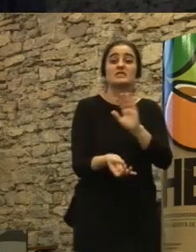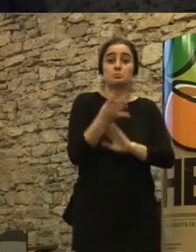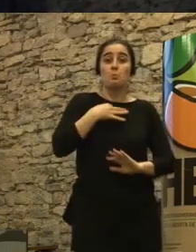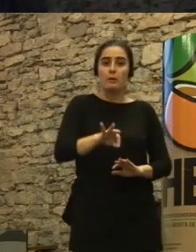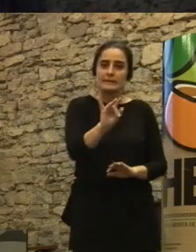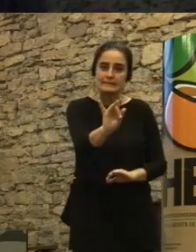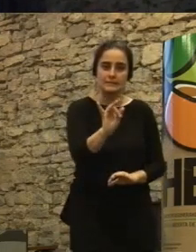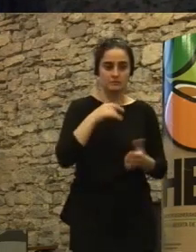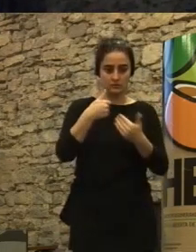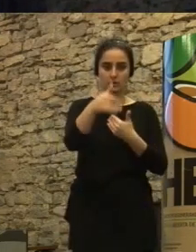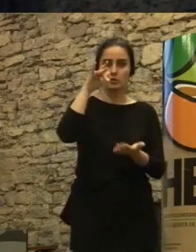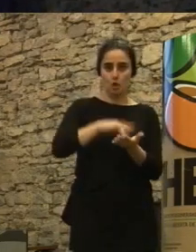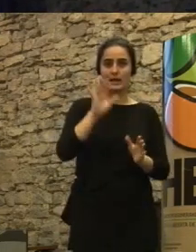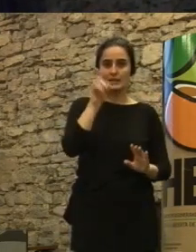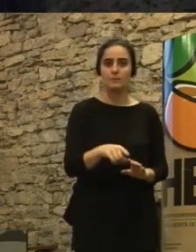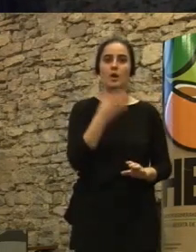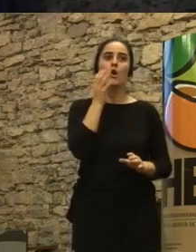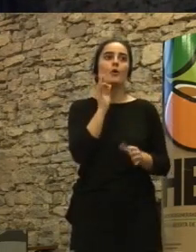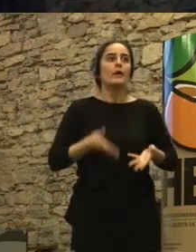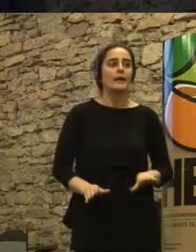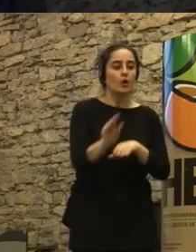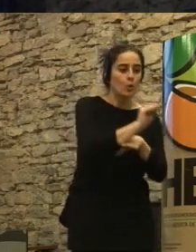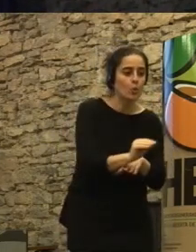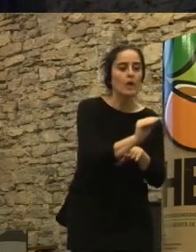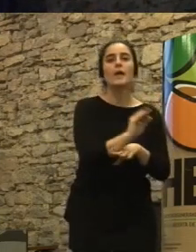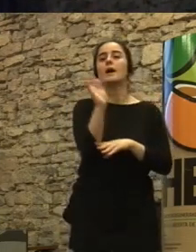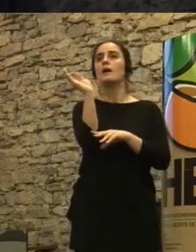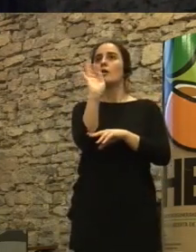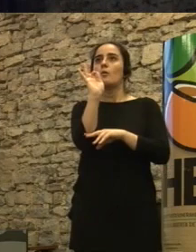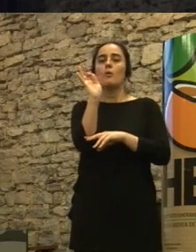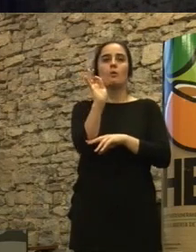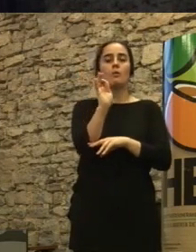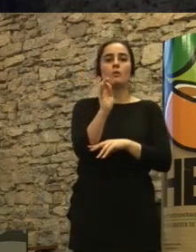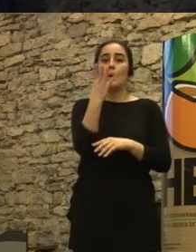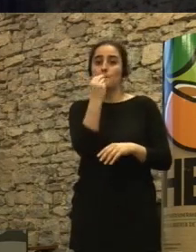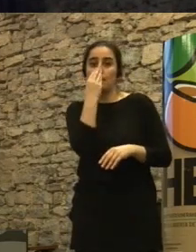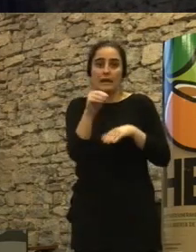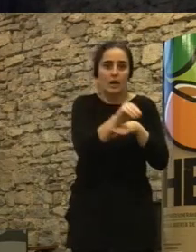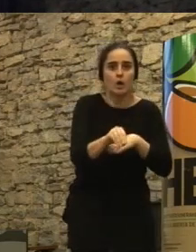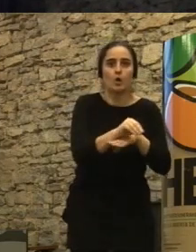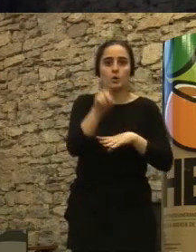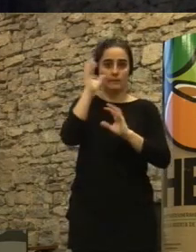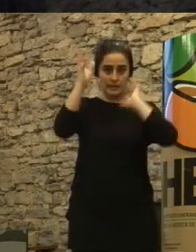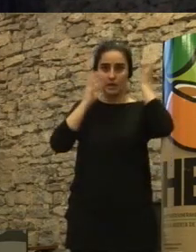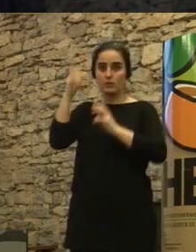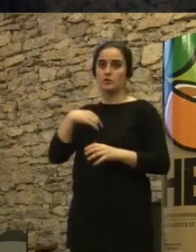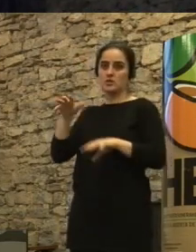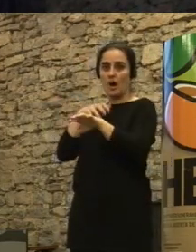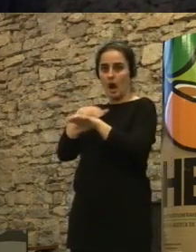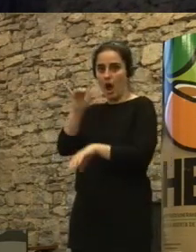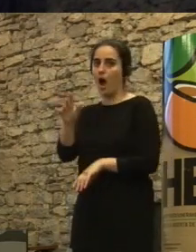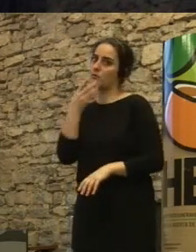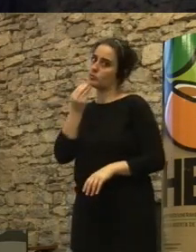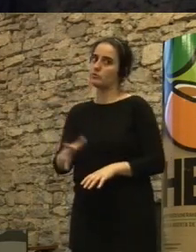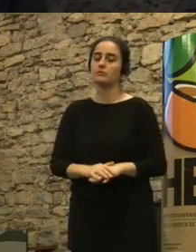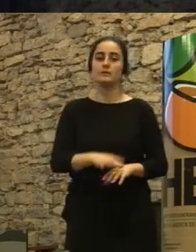¿no? Y pasaron, de hecho, ¿no? Gente que se cuidó el crío o gente que se cuidó al perrito. Las mascotas, claro. Yo tengo gata, sí, lo primero que me